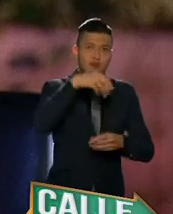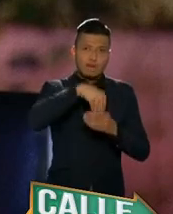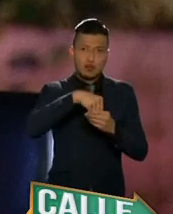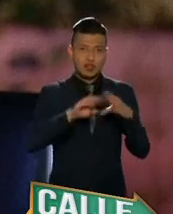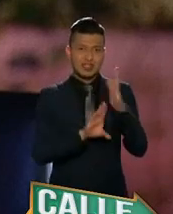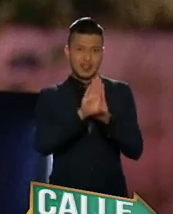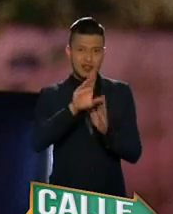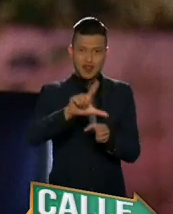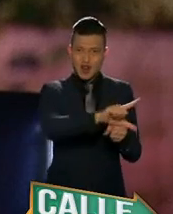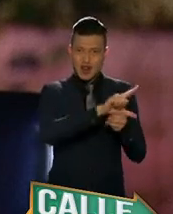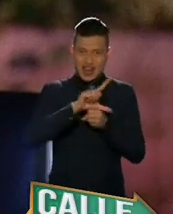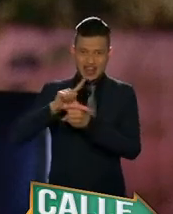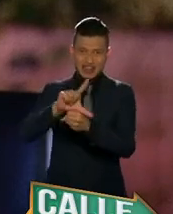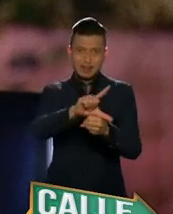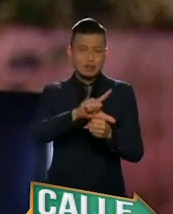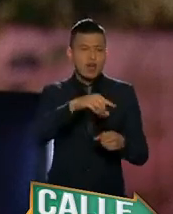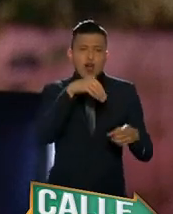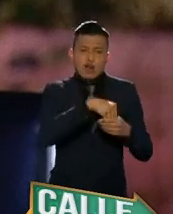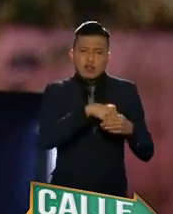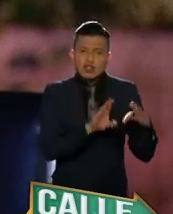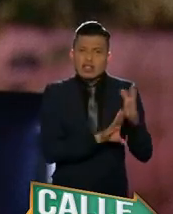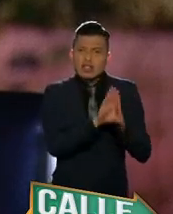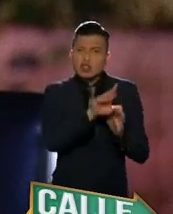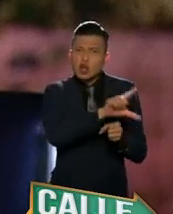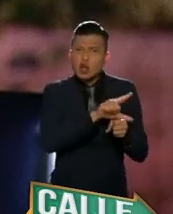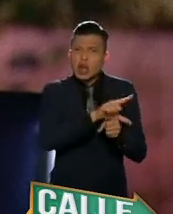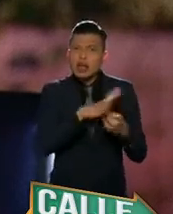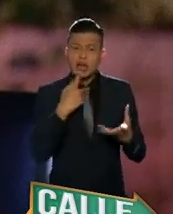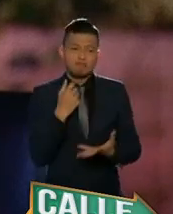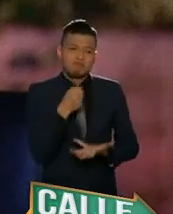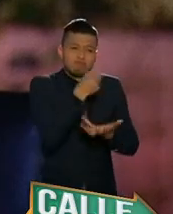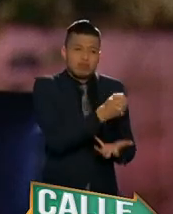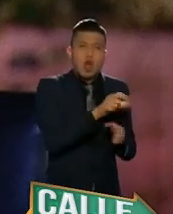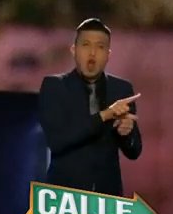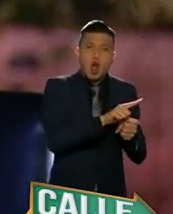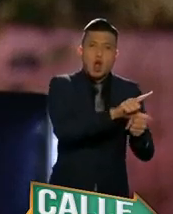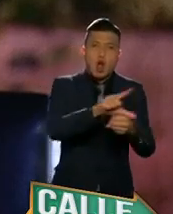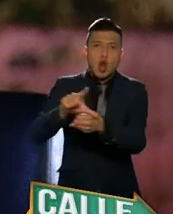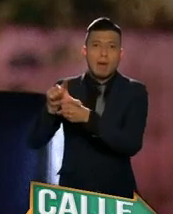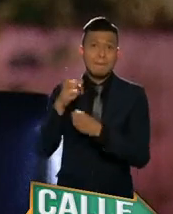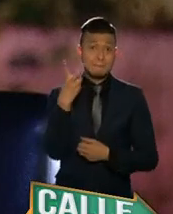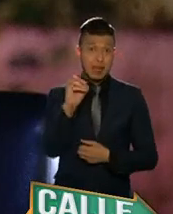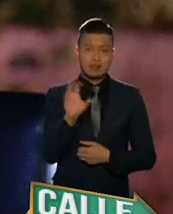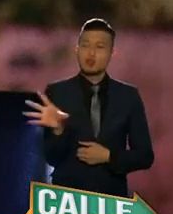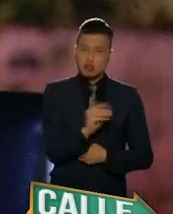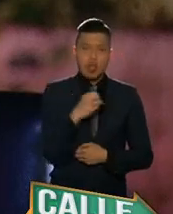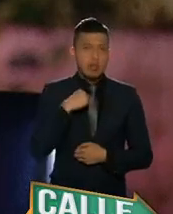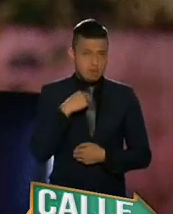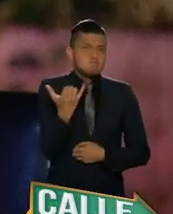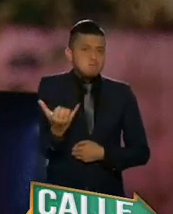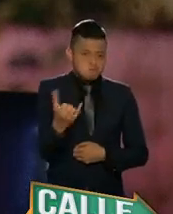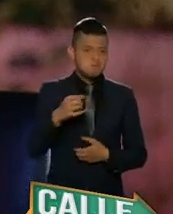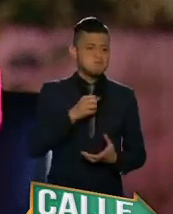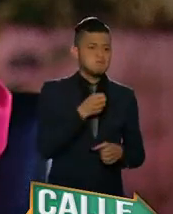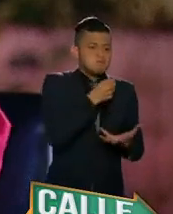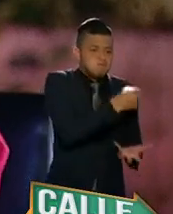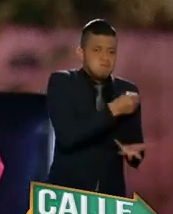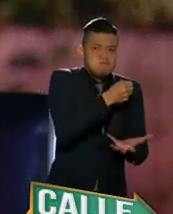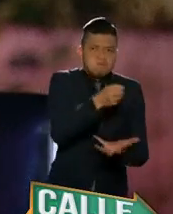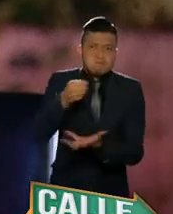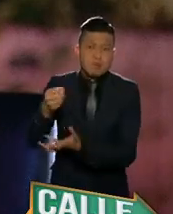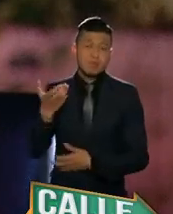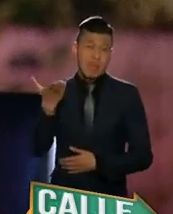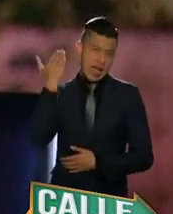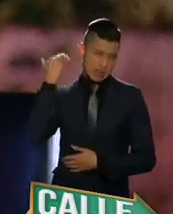local. Los fondos de desarrollo local son presupuestos que tienen cada una de las 20 localidades. Usualmente había